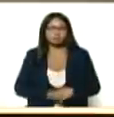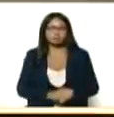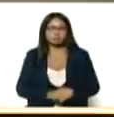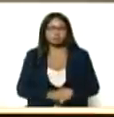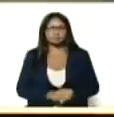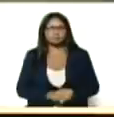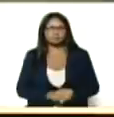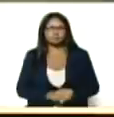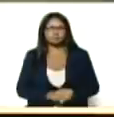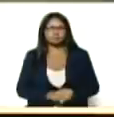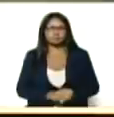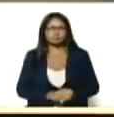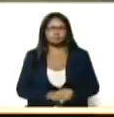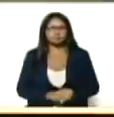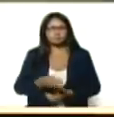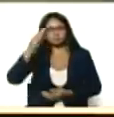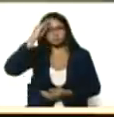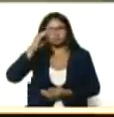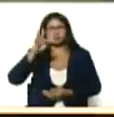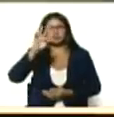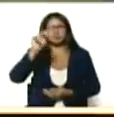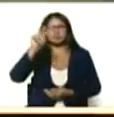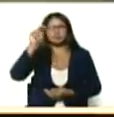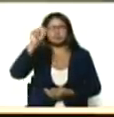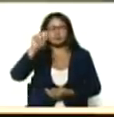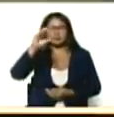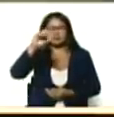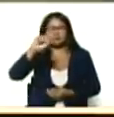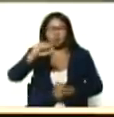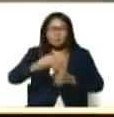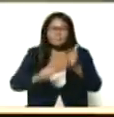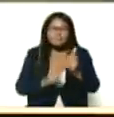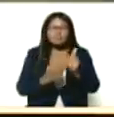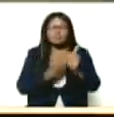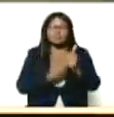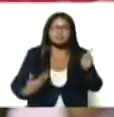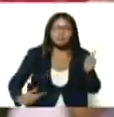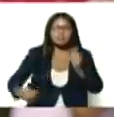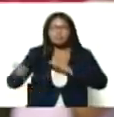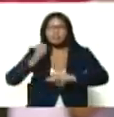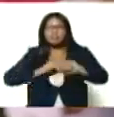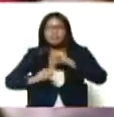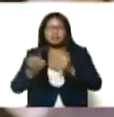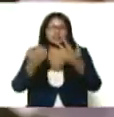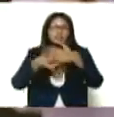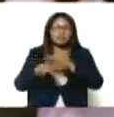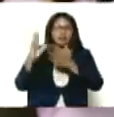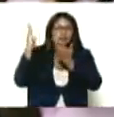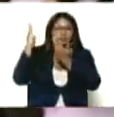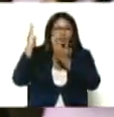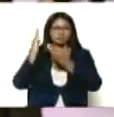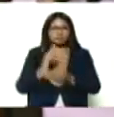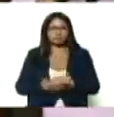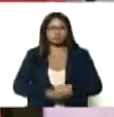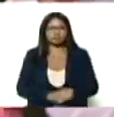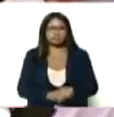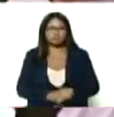El coronel y comandante Francisco Melías, vicepresidente de Defensa Integral de la Nación.